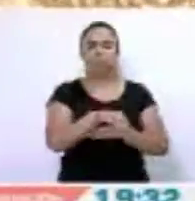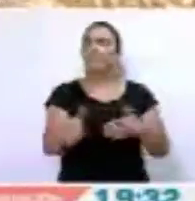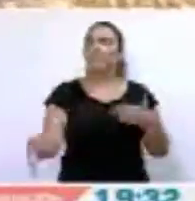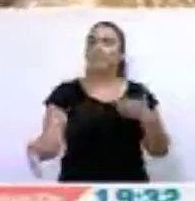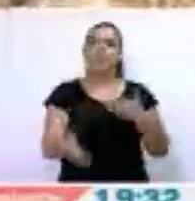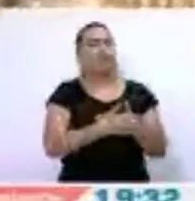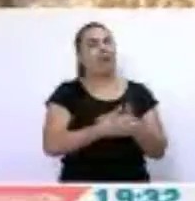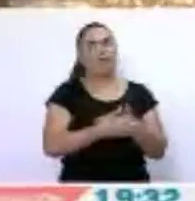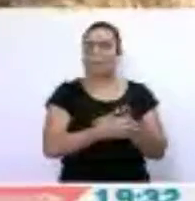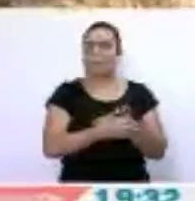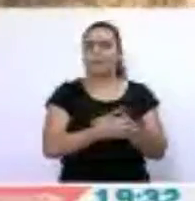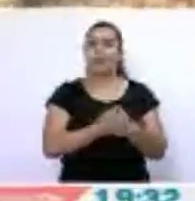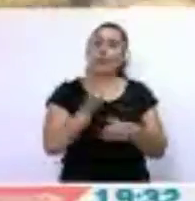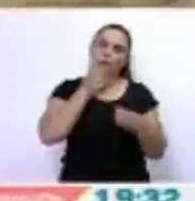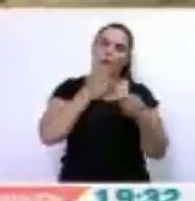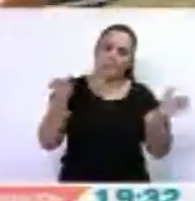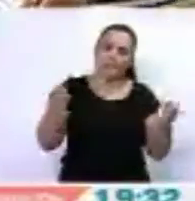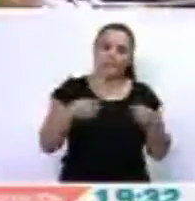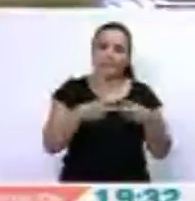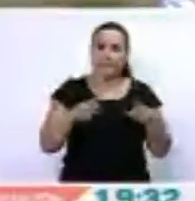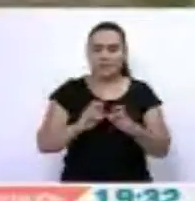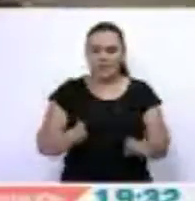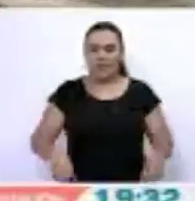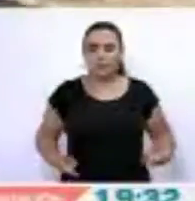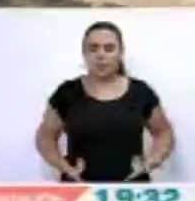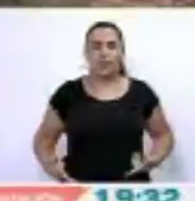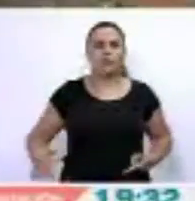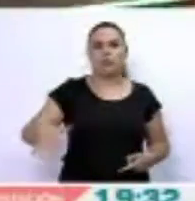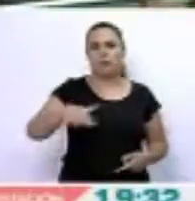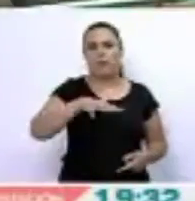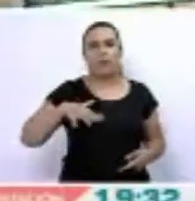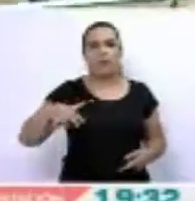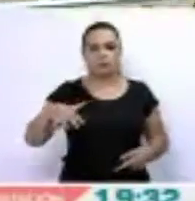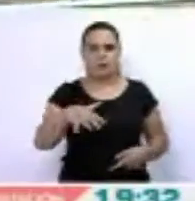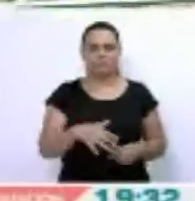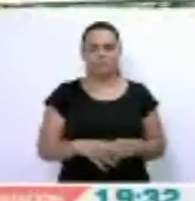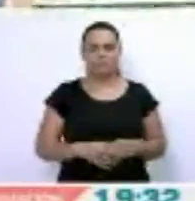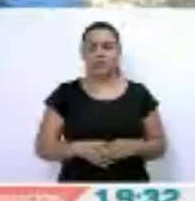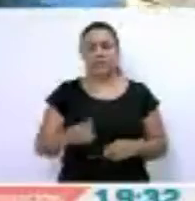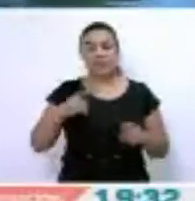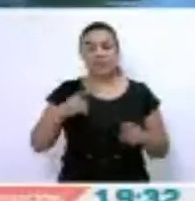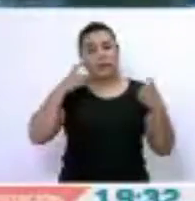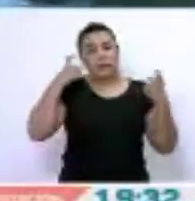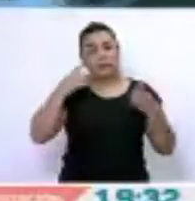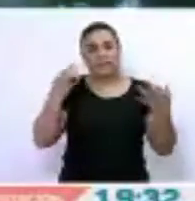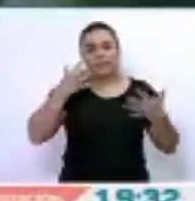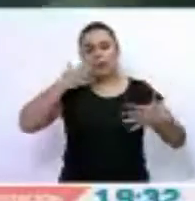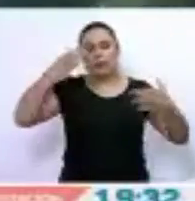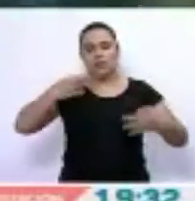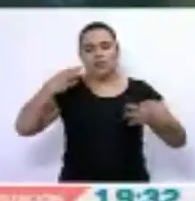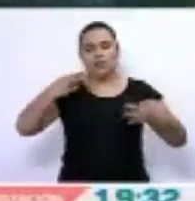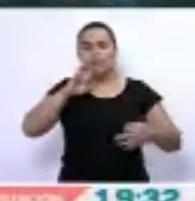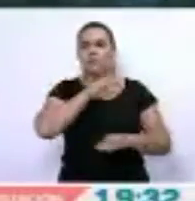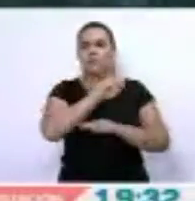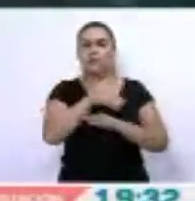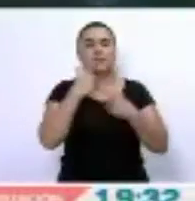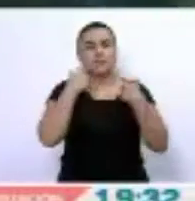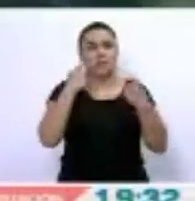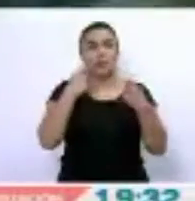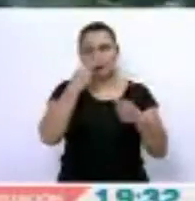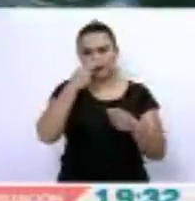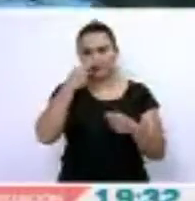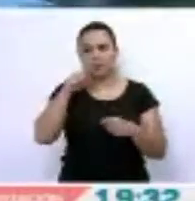en este caso abiertas, las piscinas naturales de toda la comarca. Lo que pretenden, por supuesto, es garantizar y preservar la salud de los visitantes y